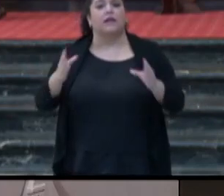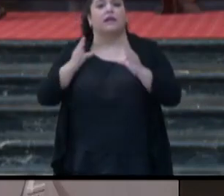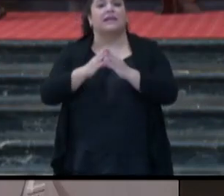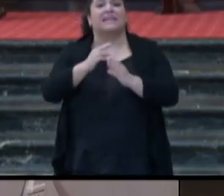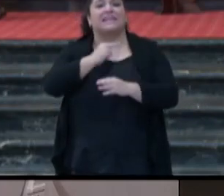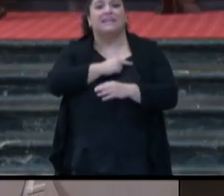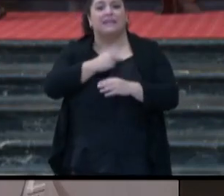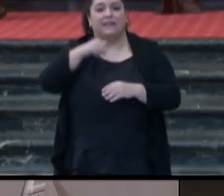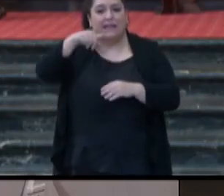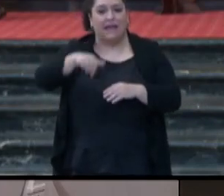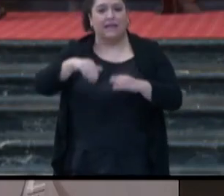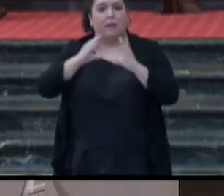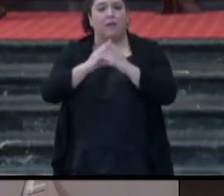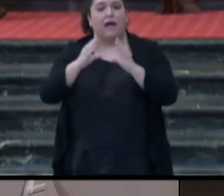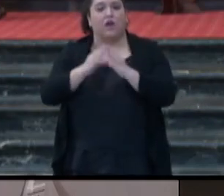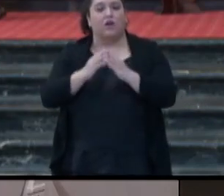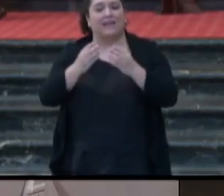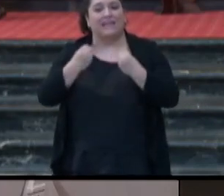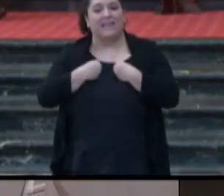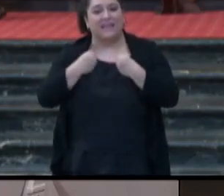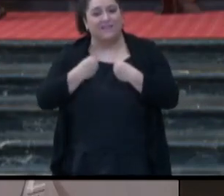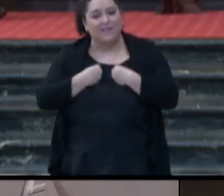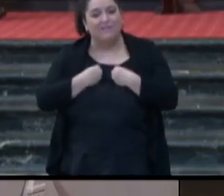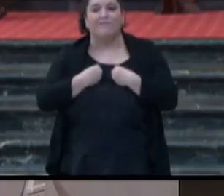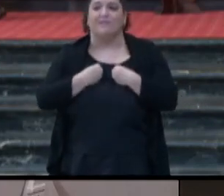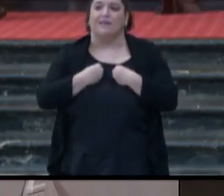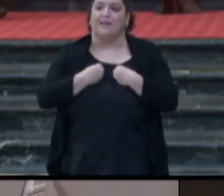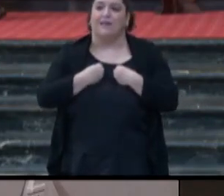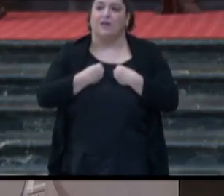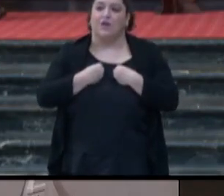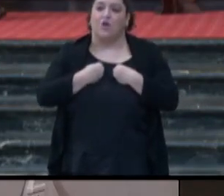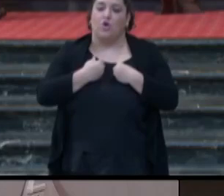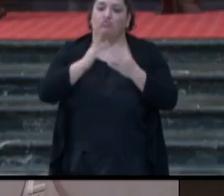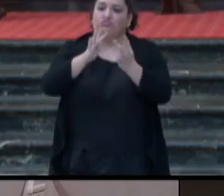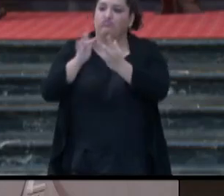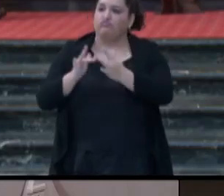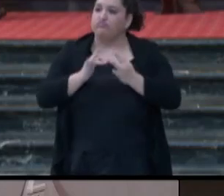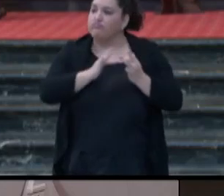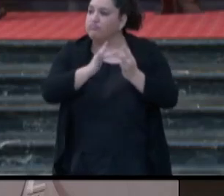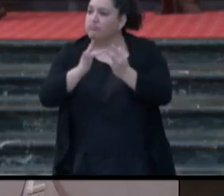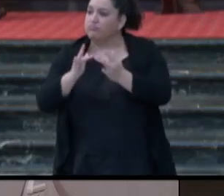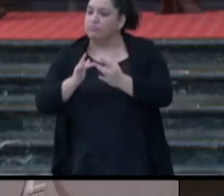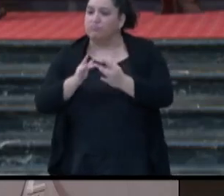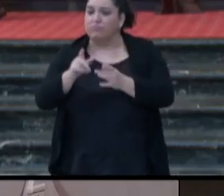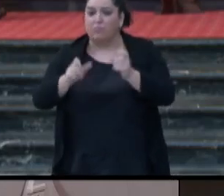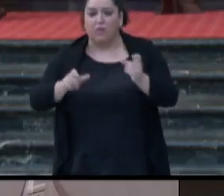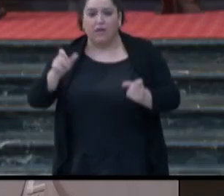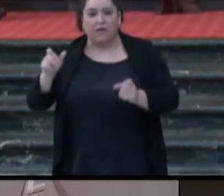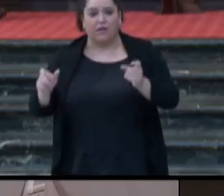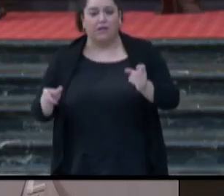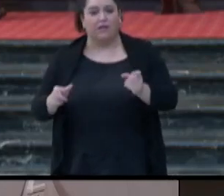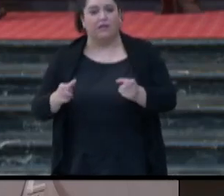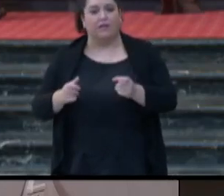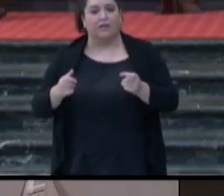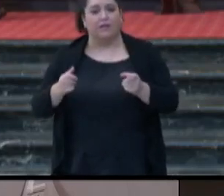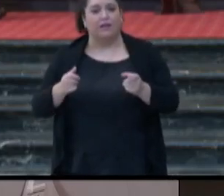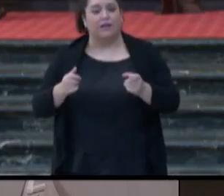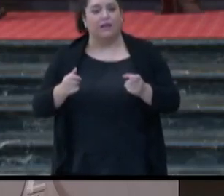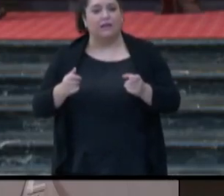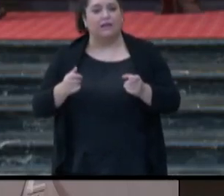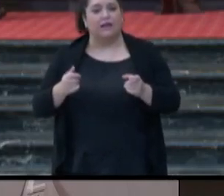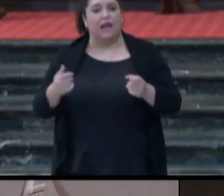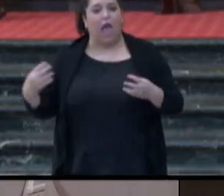parroquia que viven en sintonía con todos los demás y que se dejan